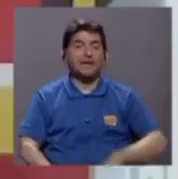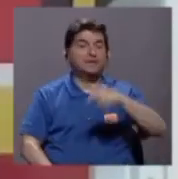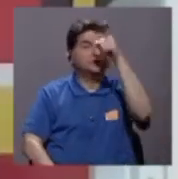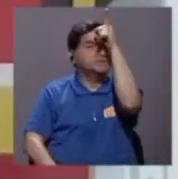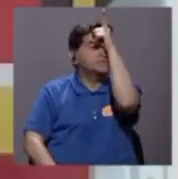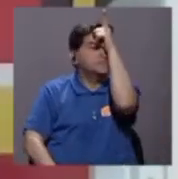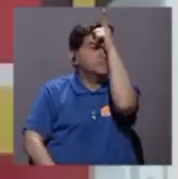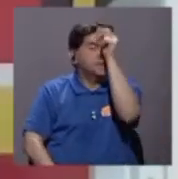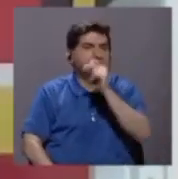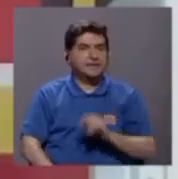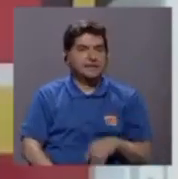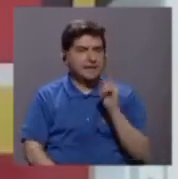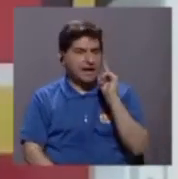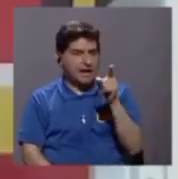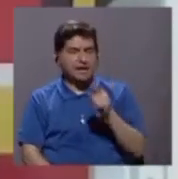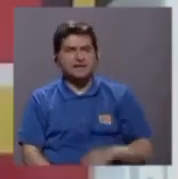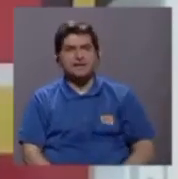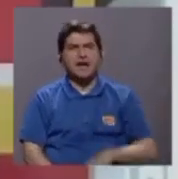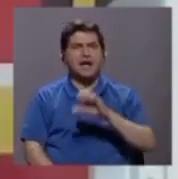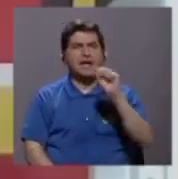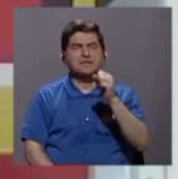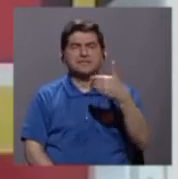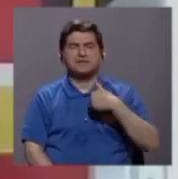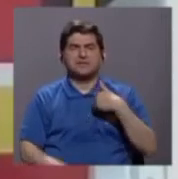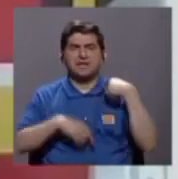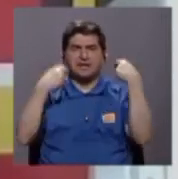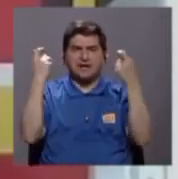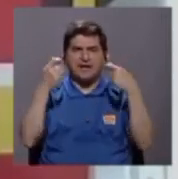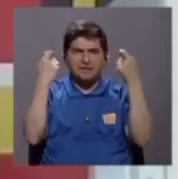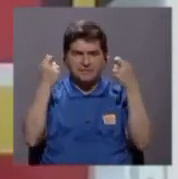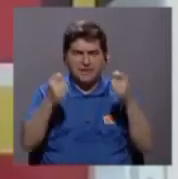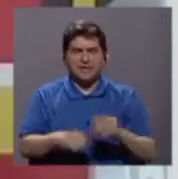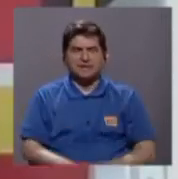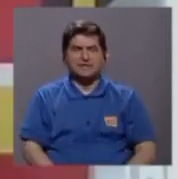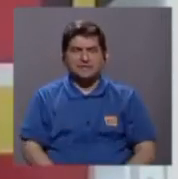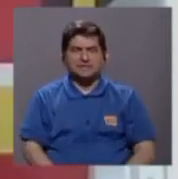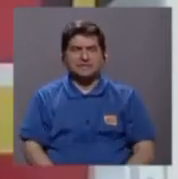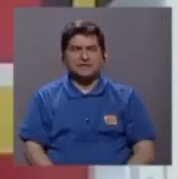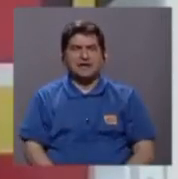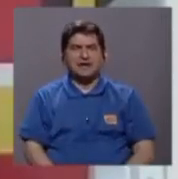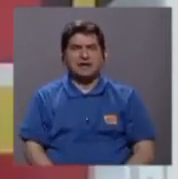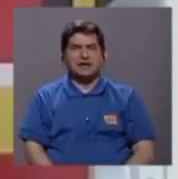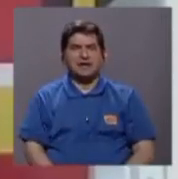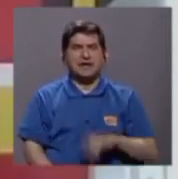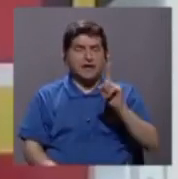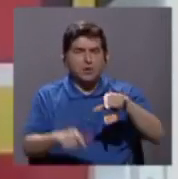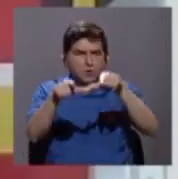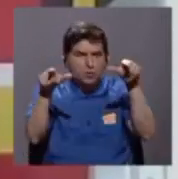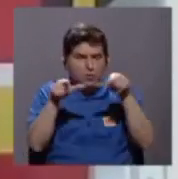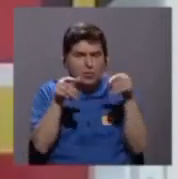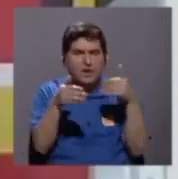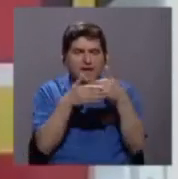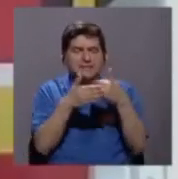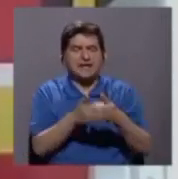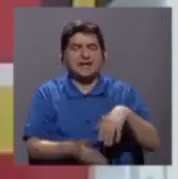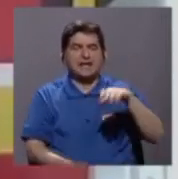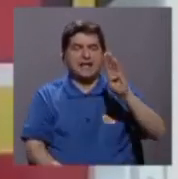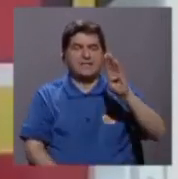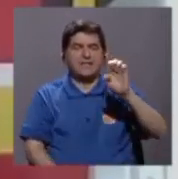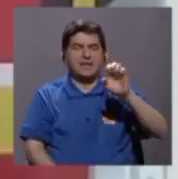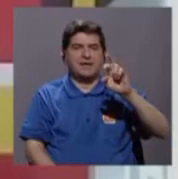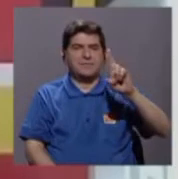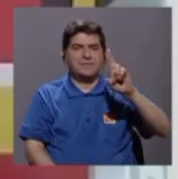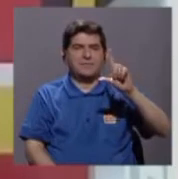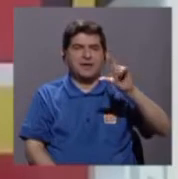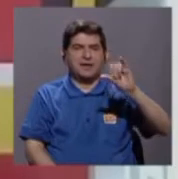Alemania, el sábado teníamos la fiesta de la reunificación en Potsdam, que es cerca de Berlín, era el